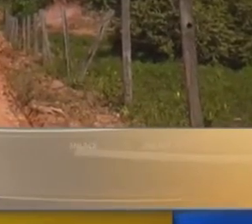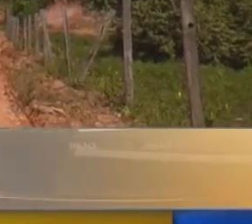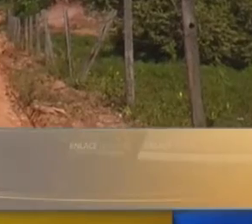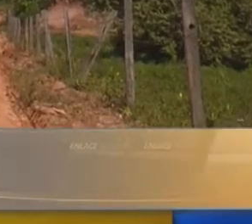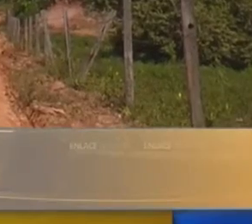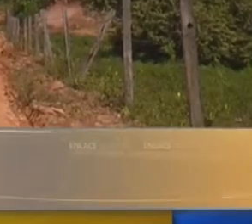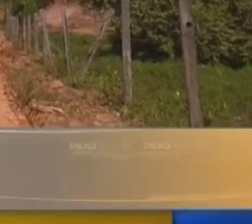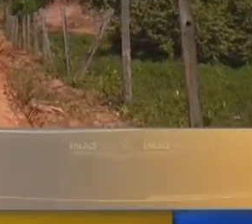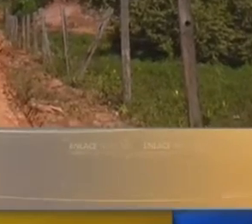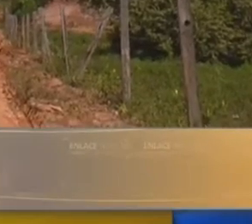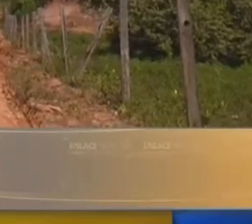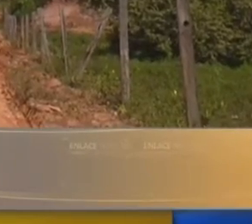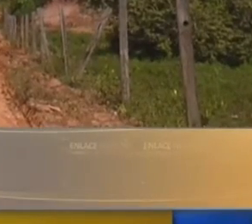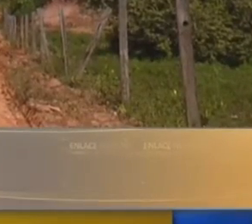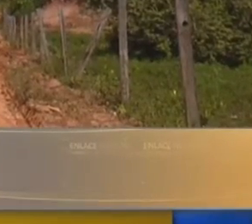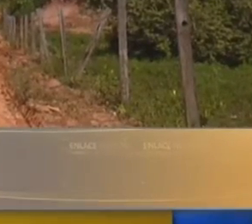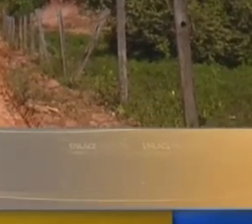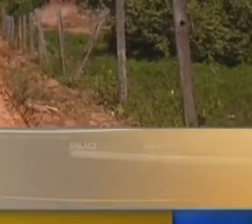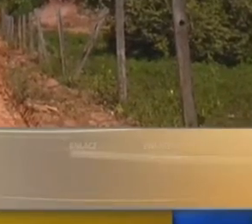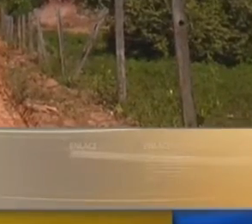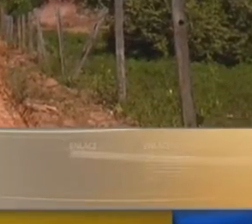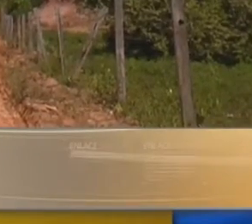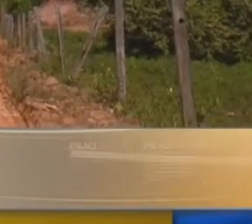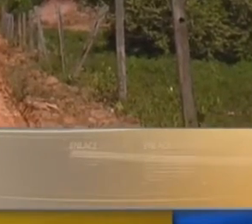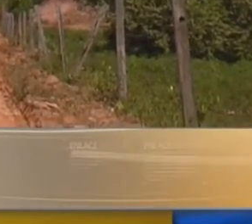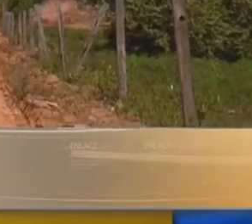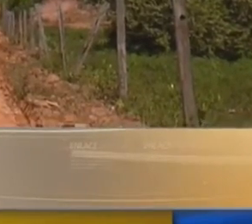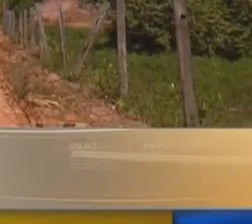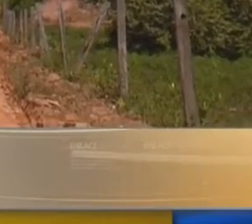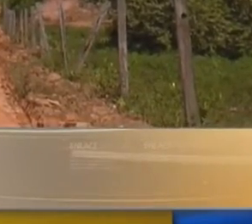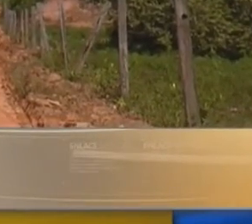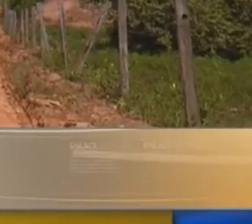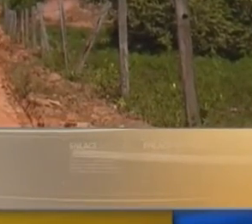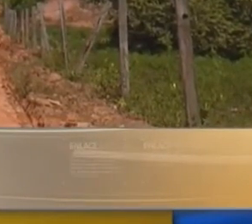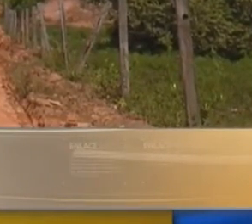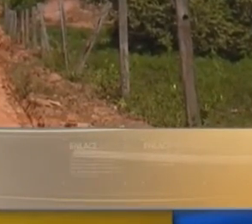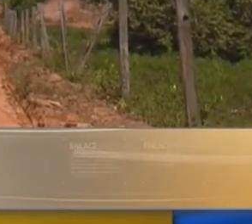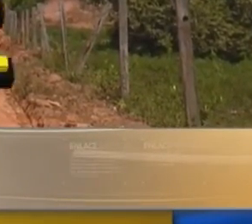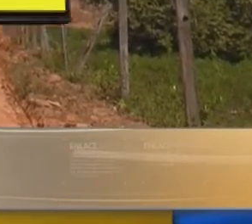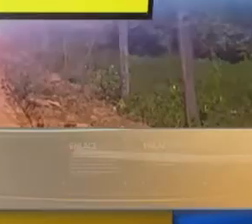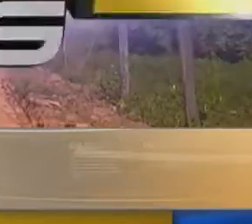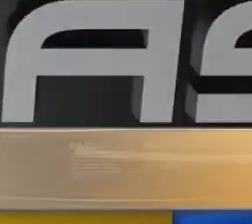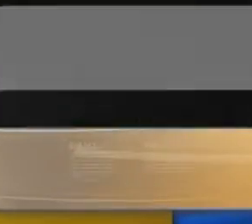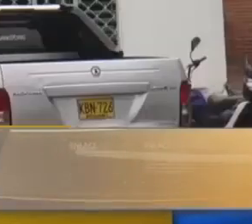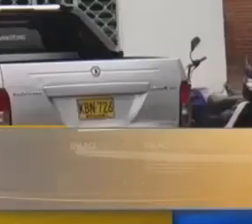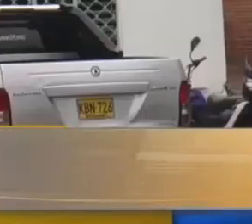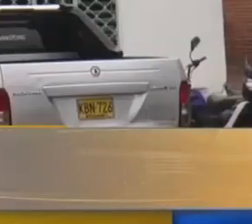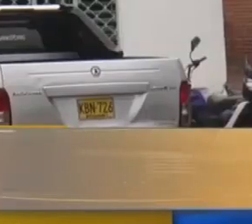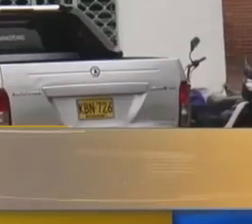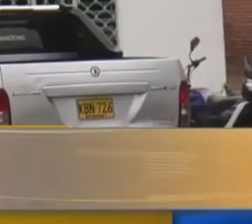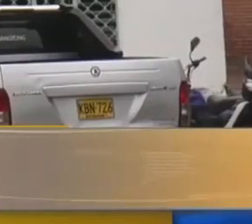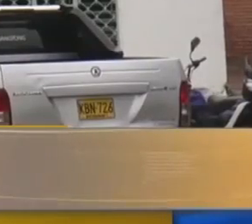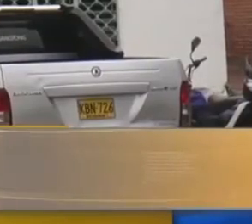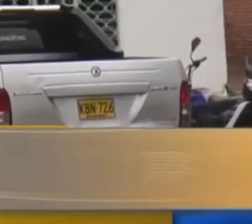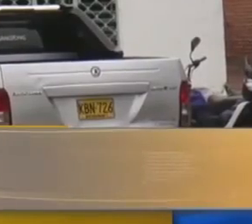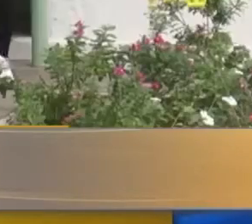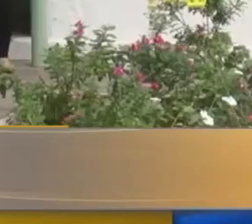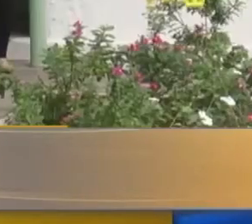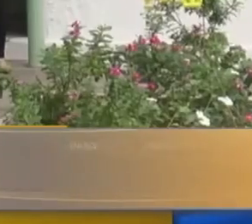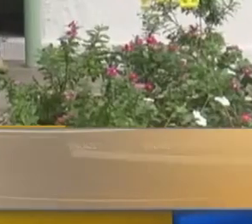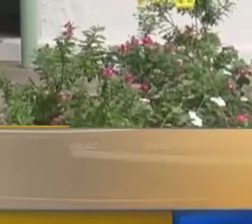venían adelantando para ese sector lejano de Barranca Bermeja. En instantes les tendremos los detalles en Enlace Noticias. Ediles de Barranca